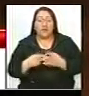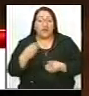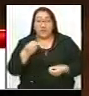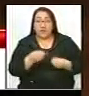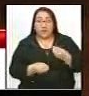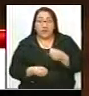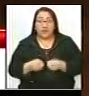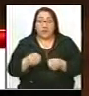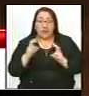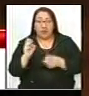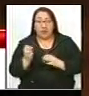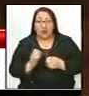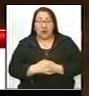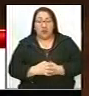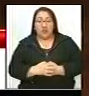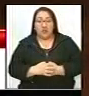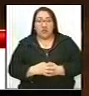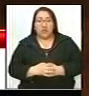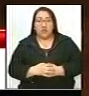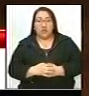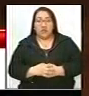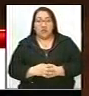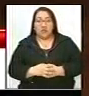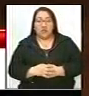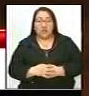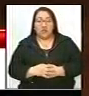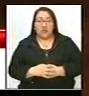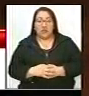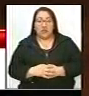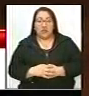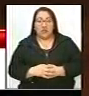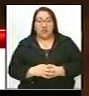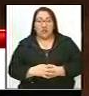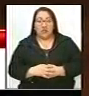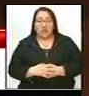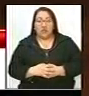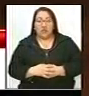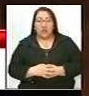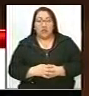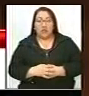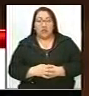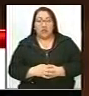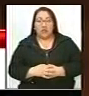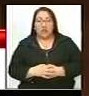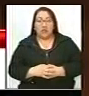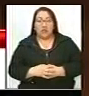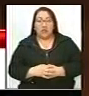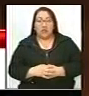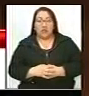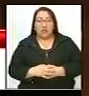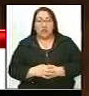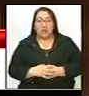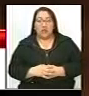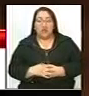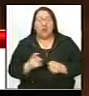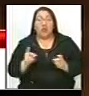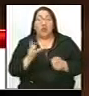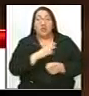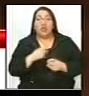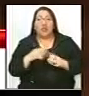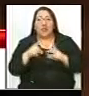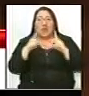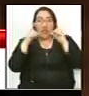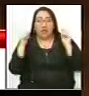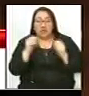aportante económico por parte de una transnacional o una institución no gubernamental japonesa, el